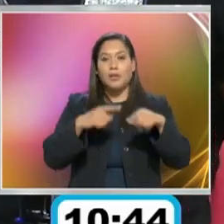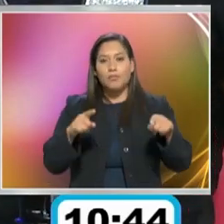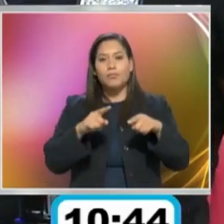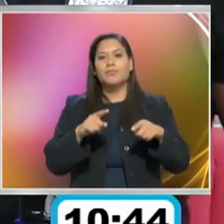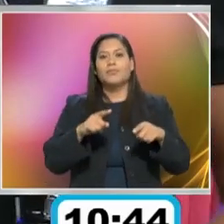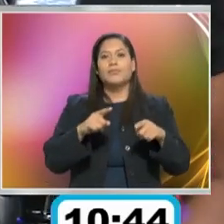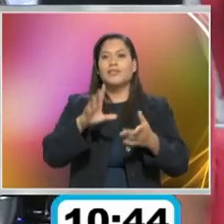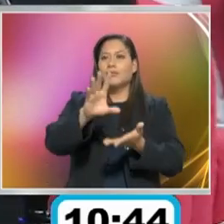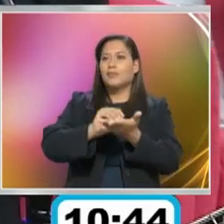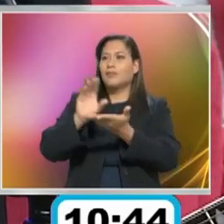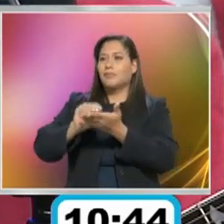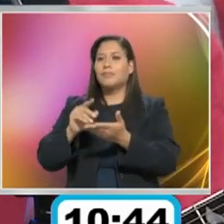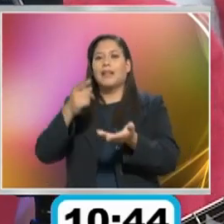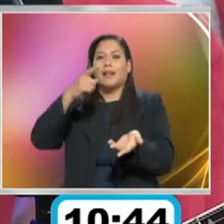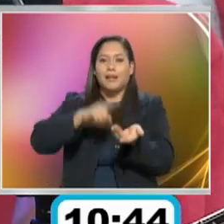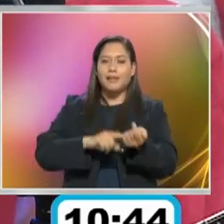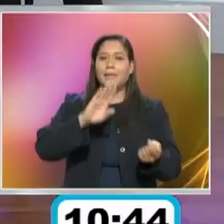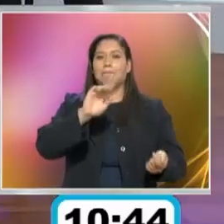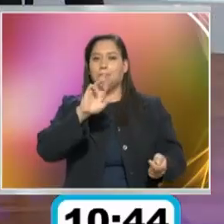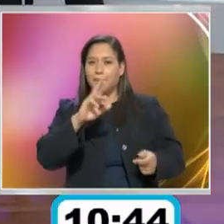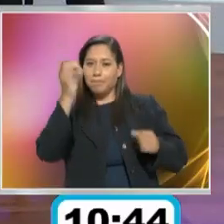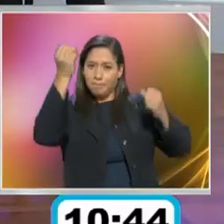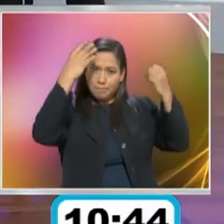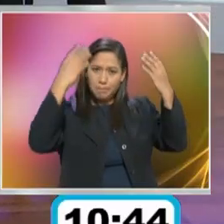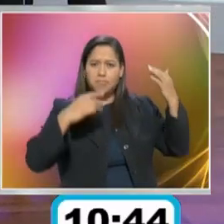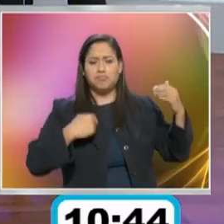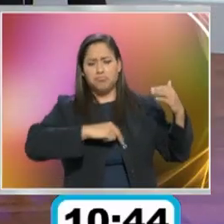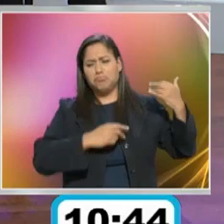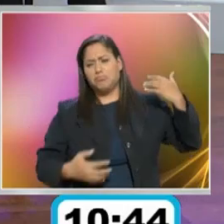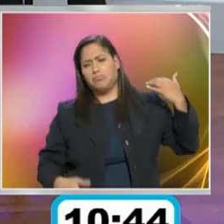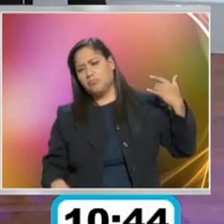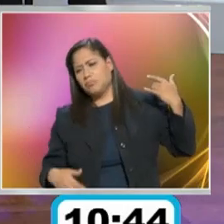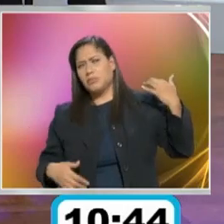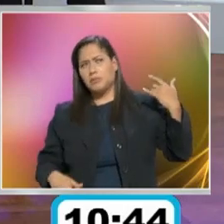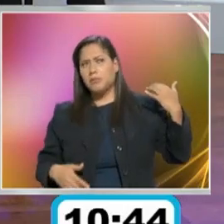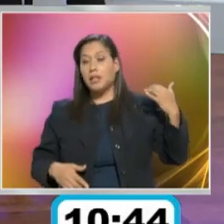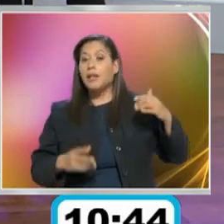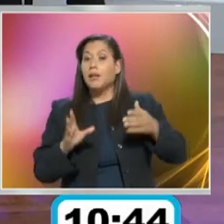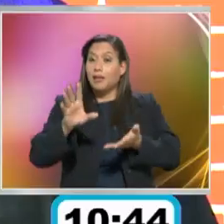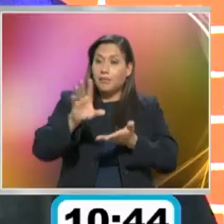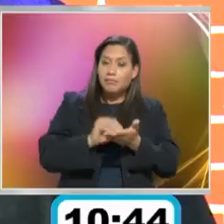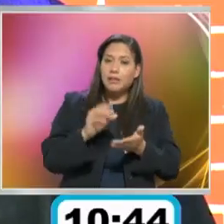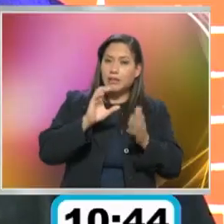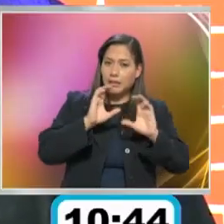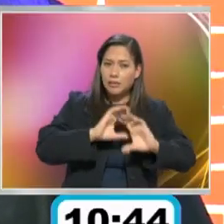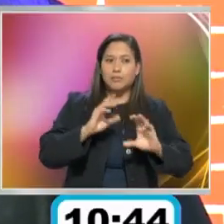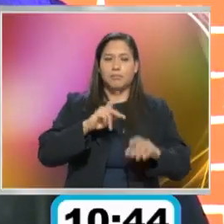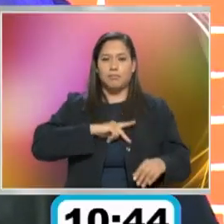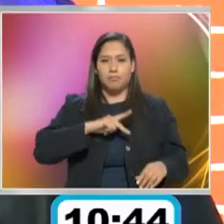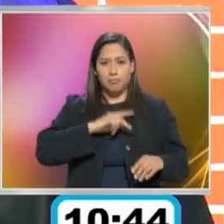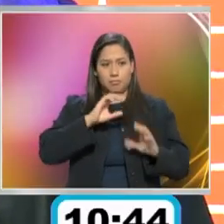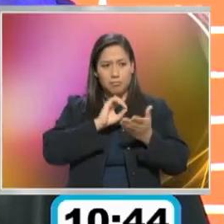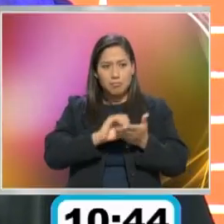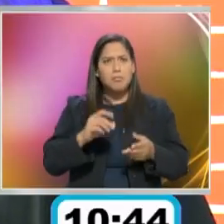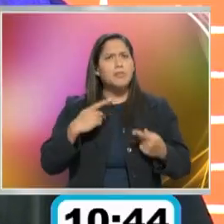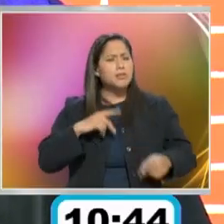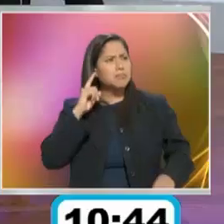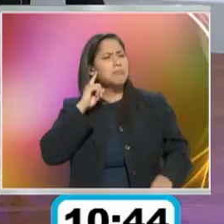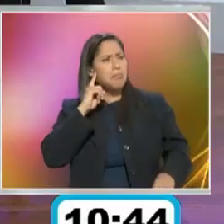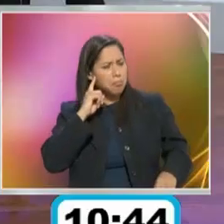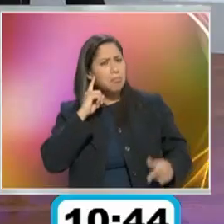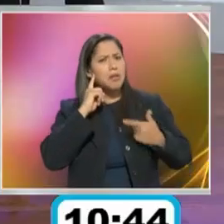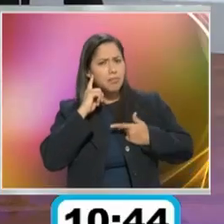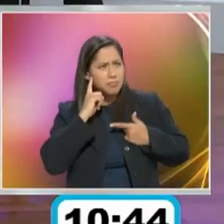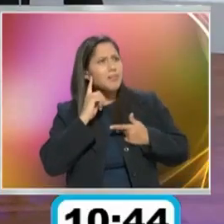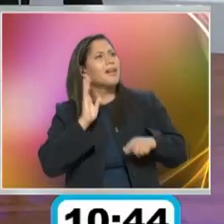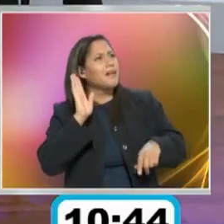cover en bares. De repente empezamos ahí a tocar, empezamos a meter canciones originales, a la gente le gustó, empezó